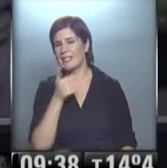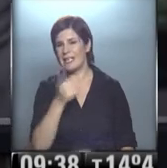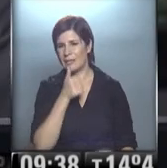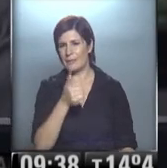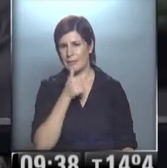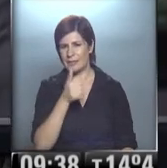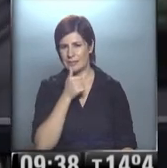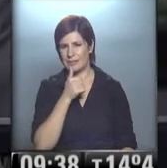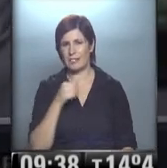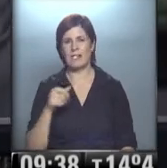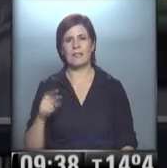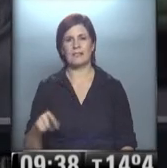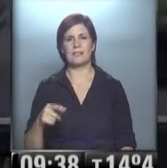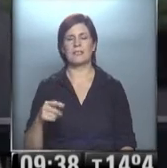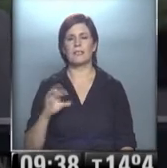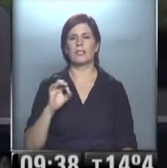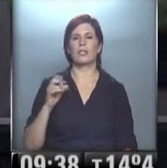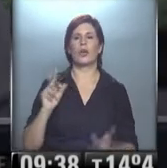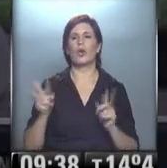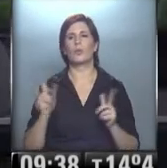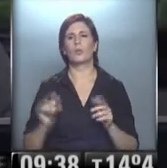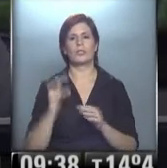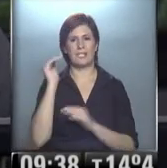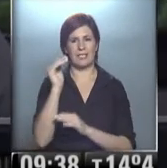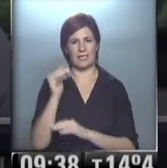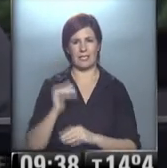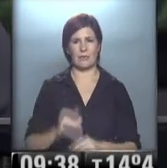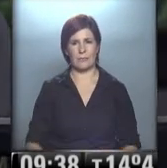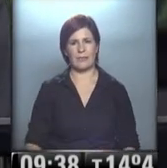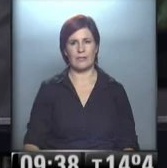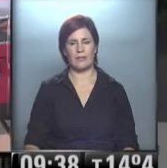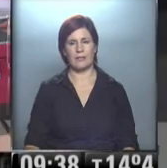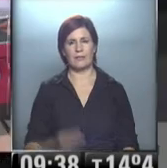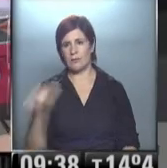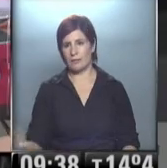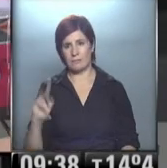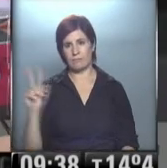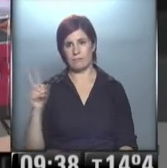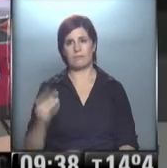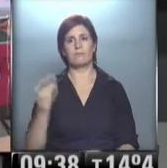supera a All Boys, que supera a All Boys en los promedios y sale de la zona de descenso. Ah, sale de la zona de descenso. Sale de la zona bueno, de descenso. Muy bien.